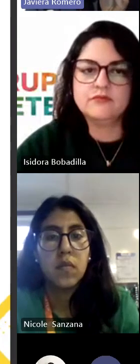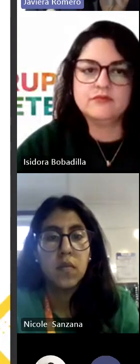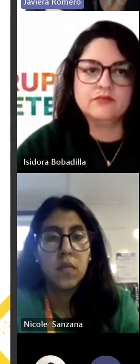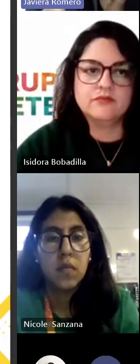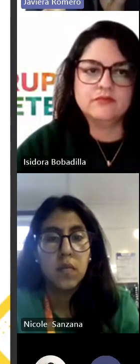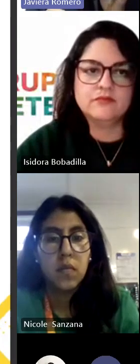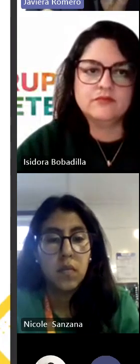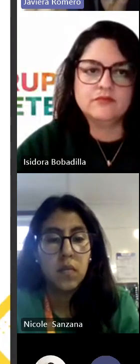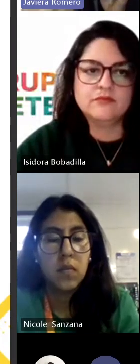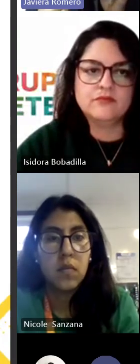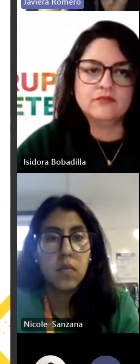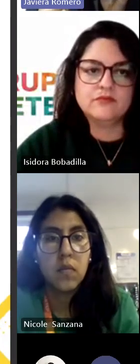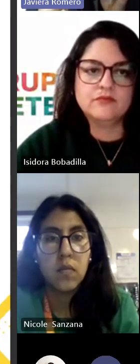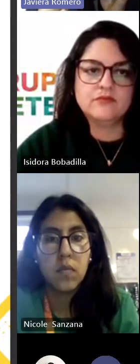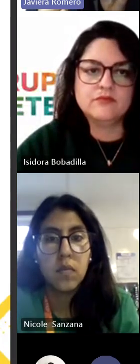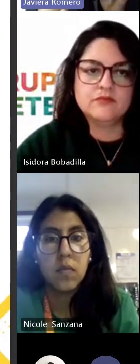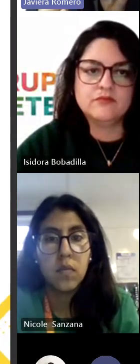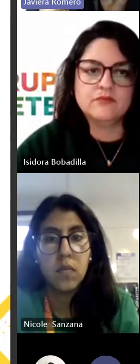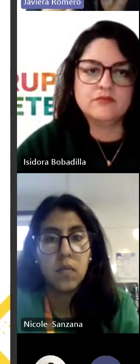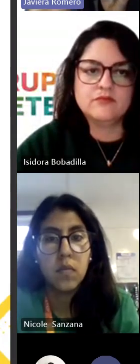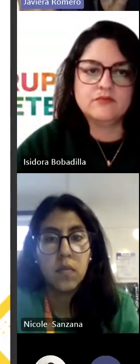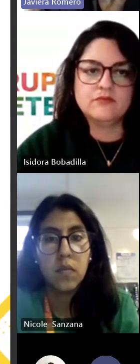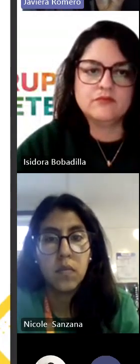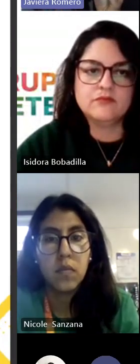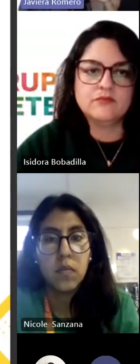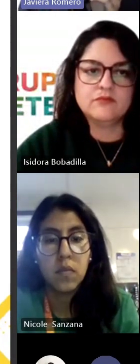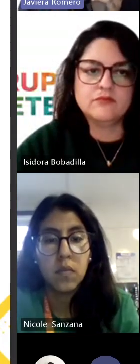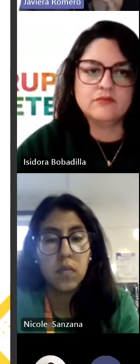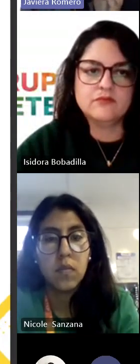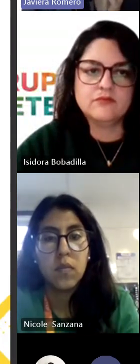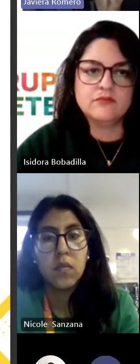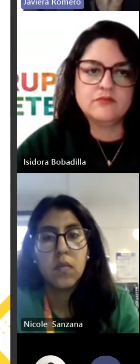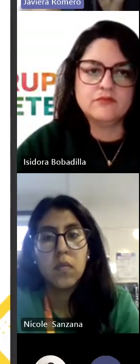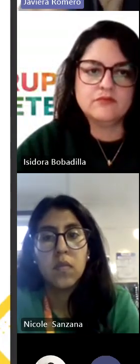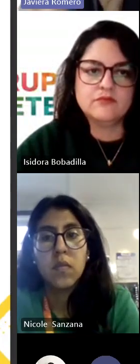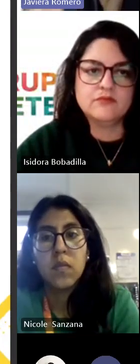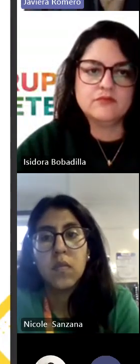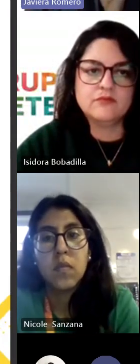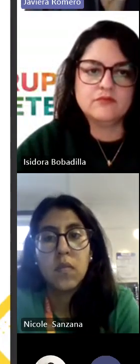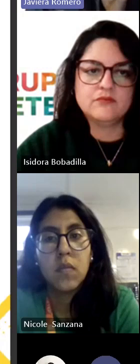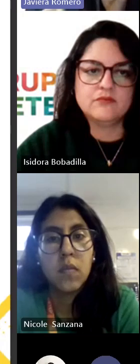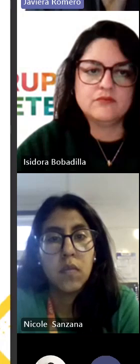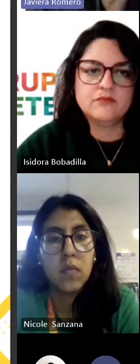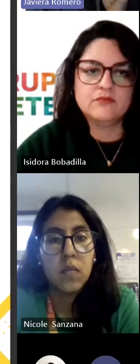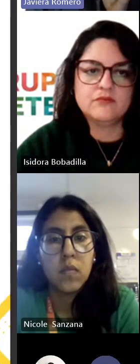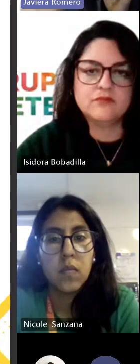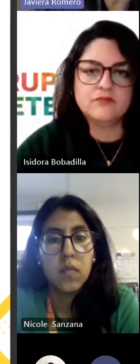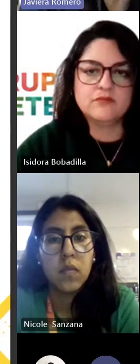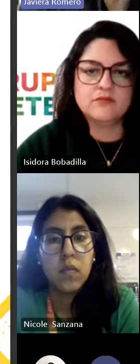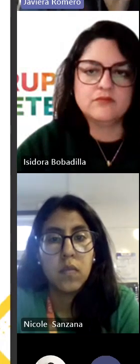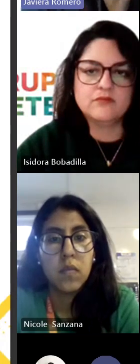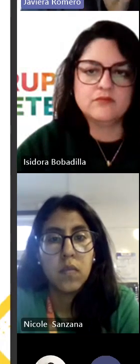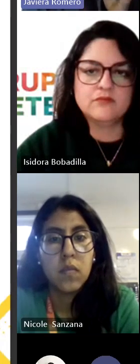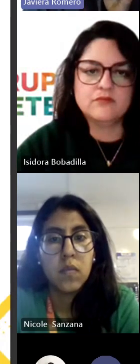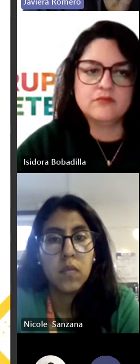ese personaje, puede existir esto de la imitación, ¿cierto? Entonces es súper importante cómo la